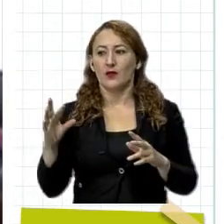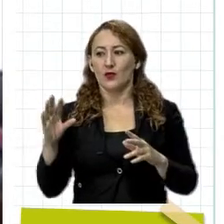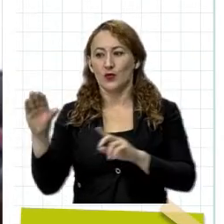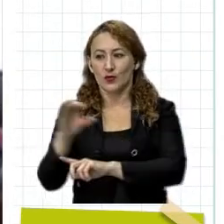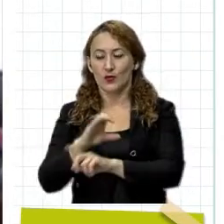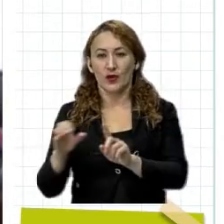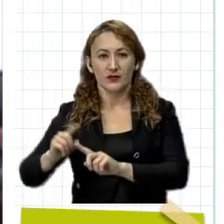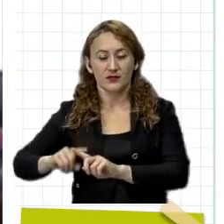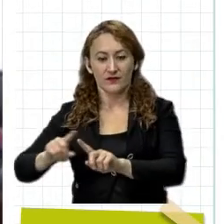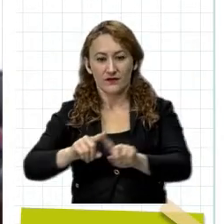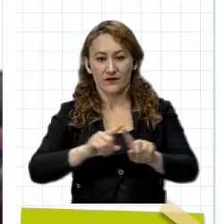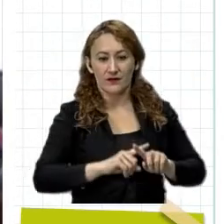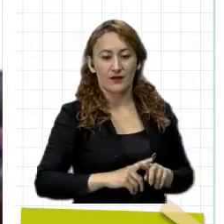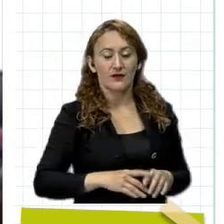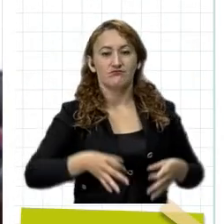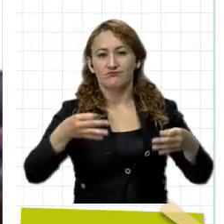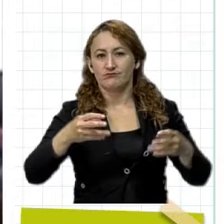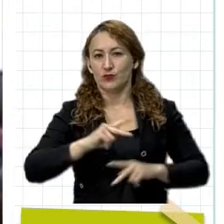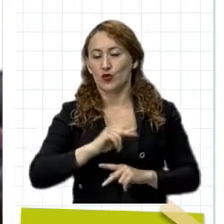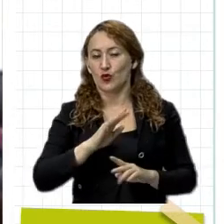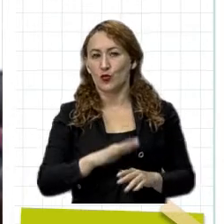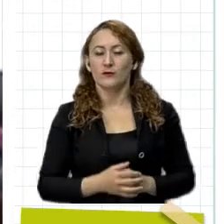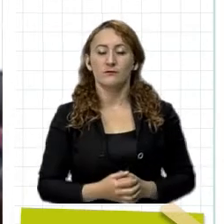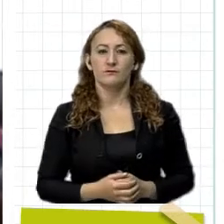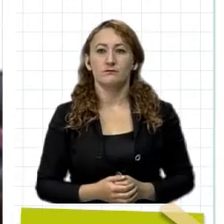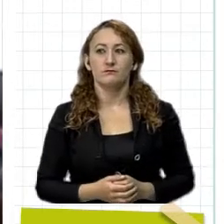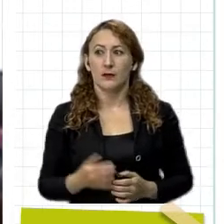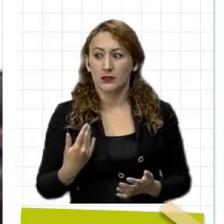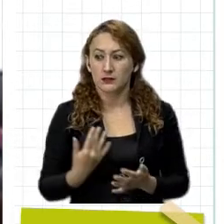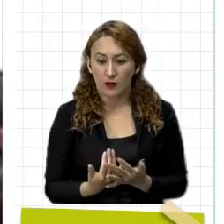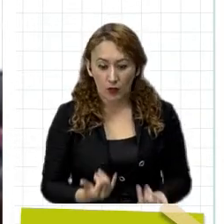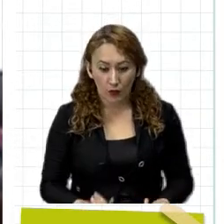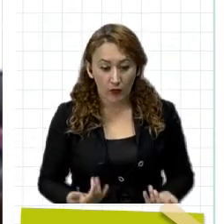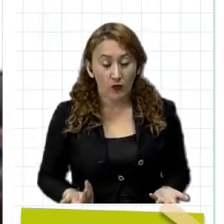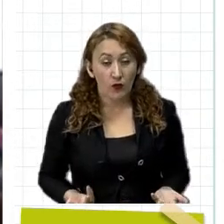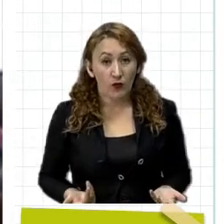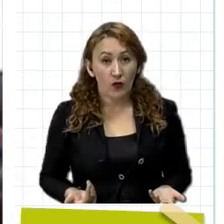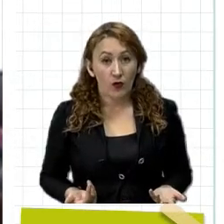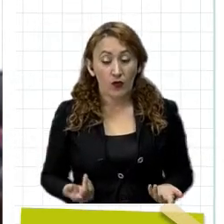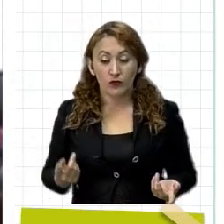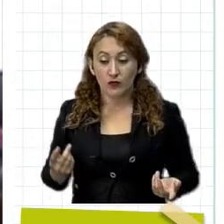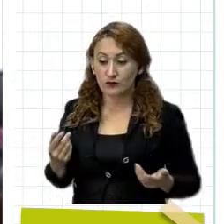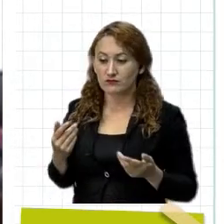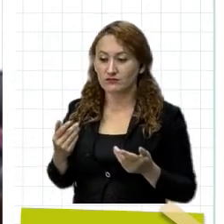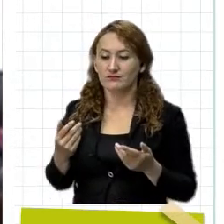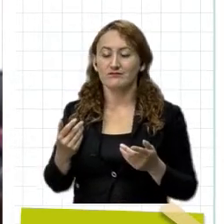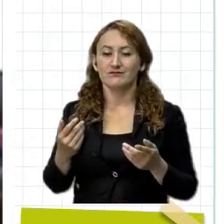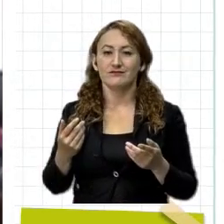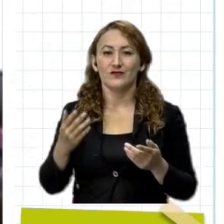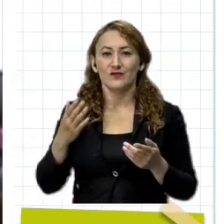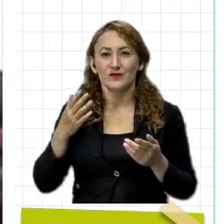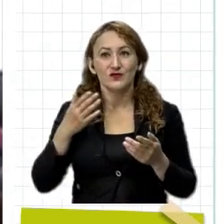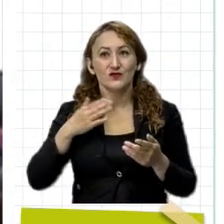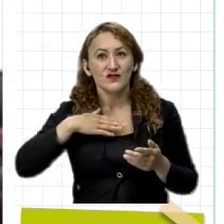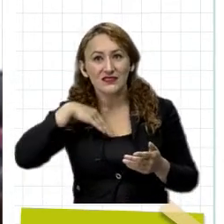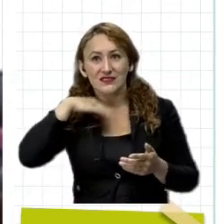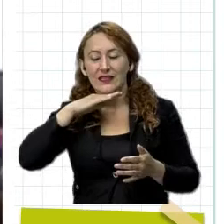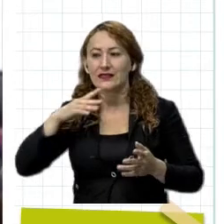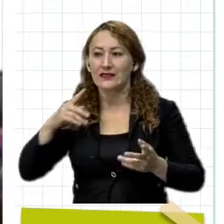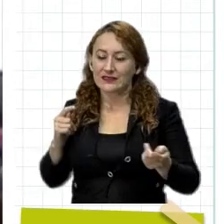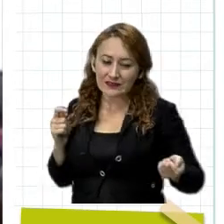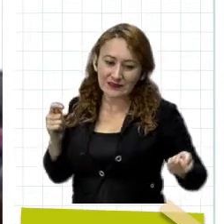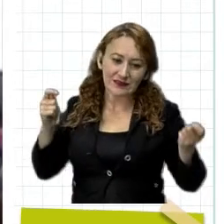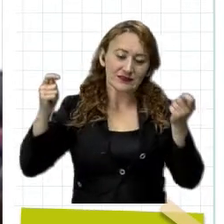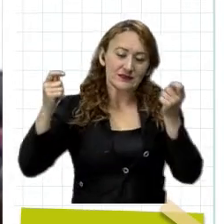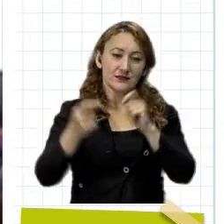en un tema utópico. Hasta ahora, no logran tener la trascendencia suficiente a no ser por las